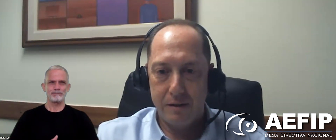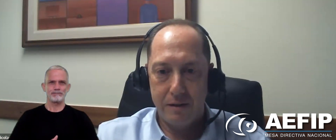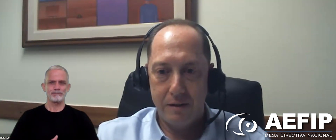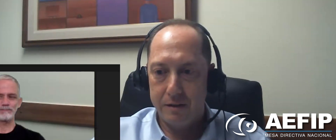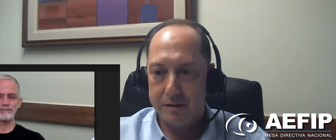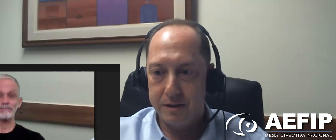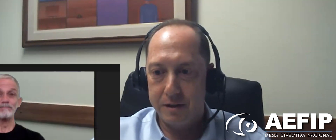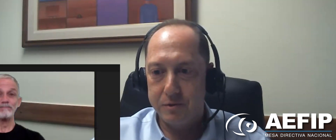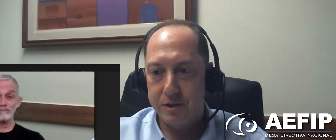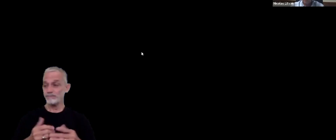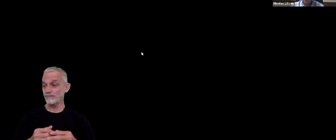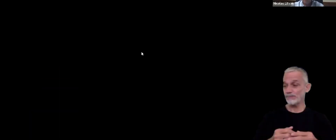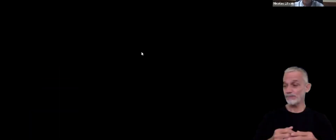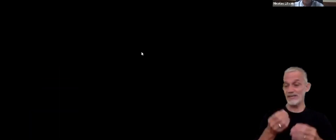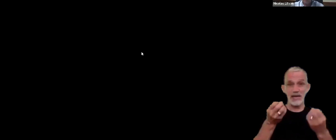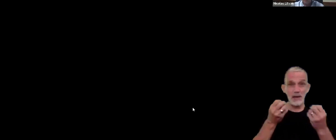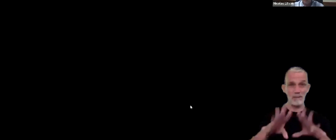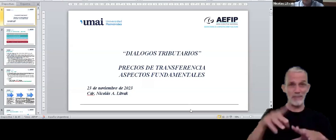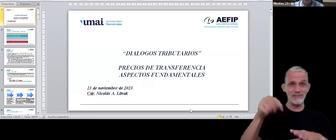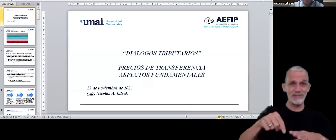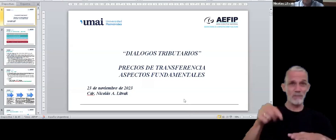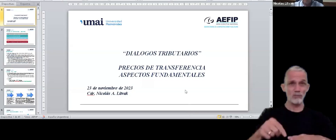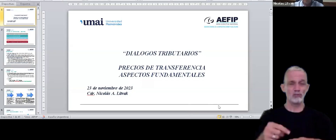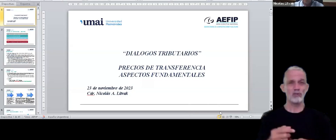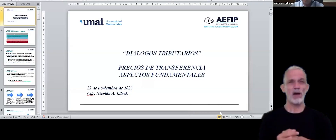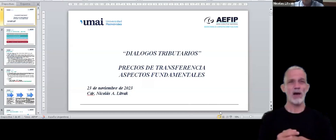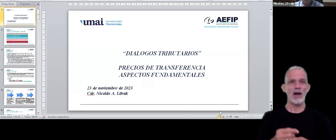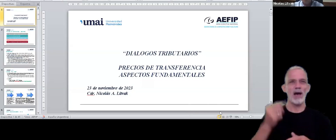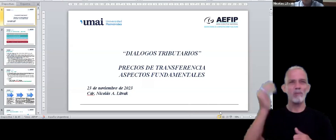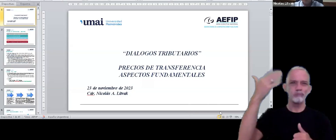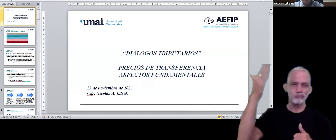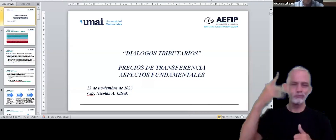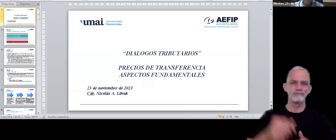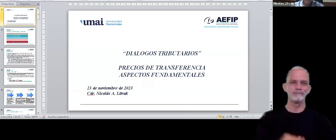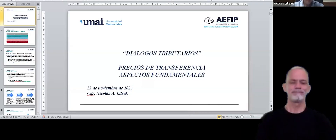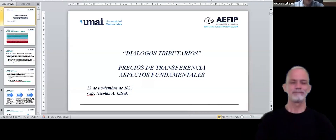y así damos inicio a la exposición